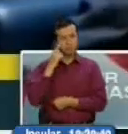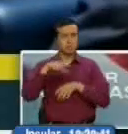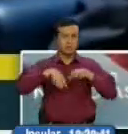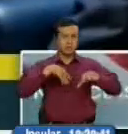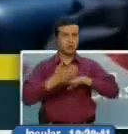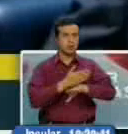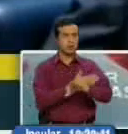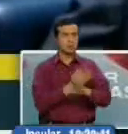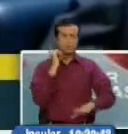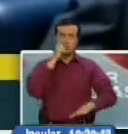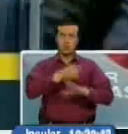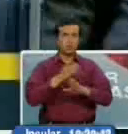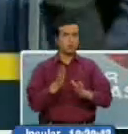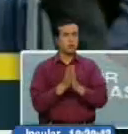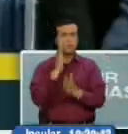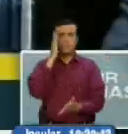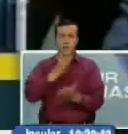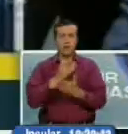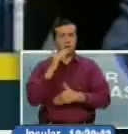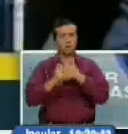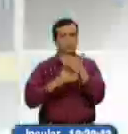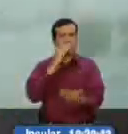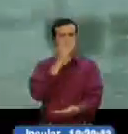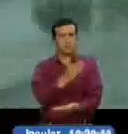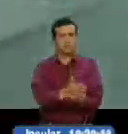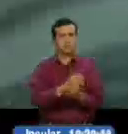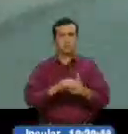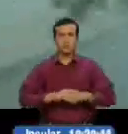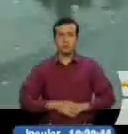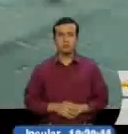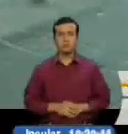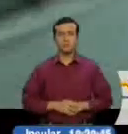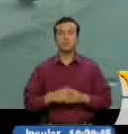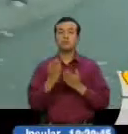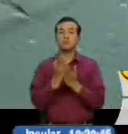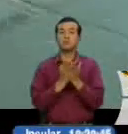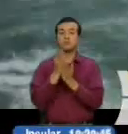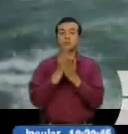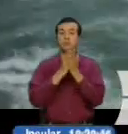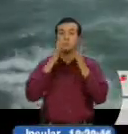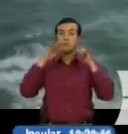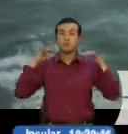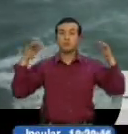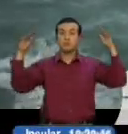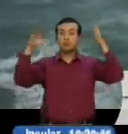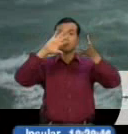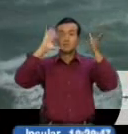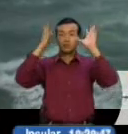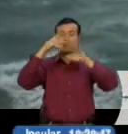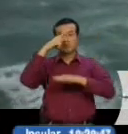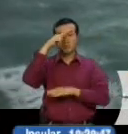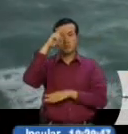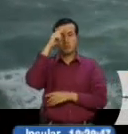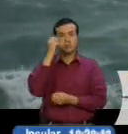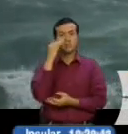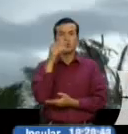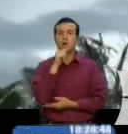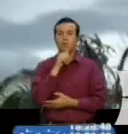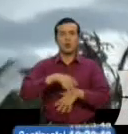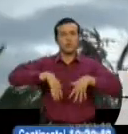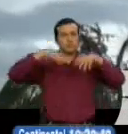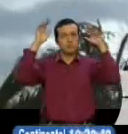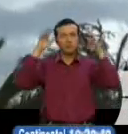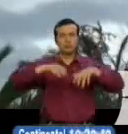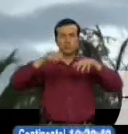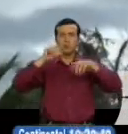previas para exigir la suspensión del proceso. El Servicio Meteorológico Nacional de México informó que la tormenta Javier